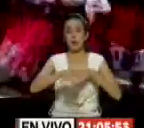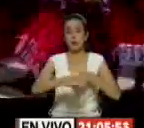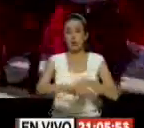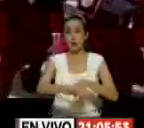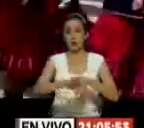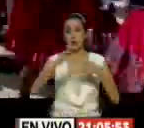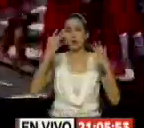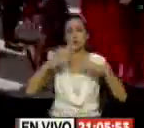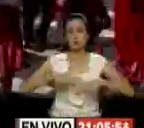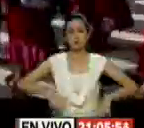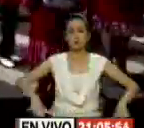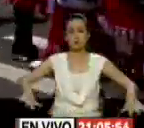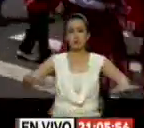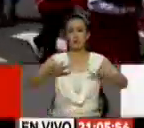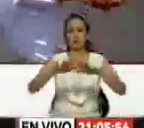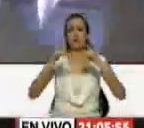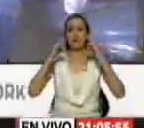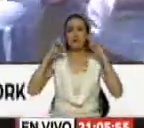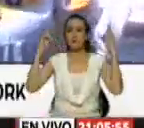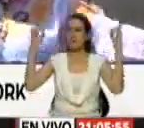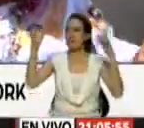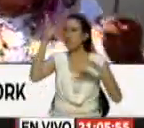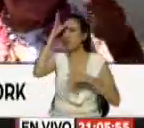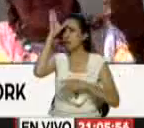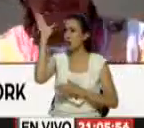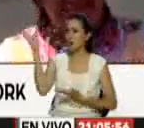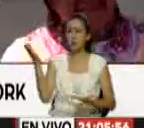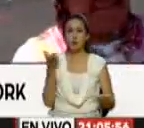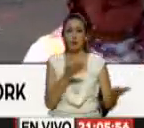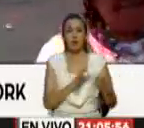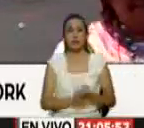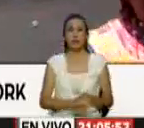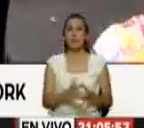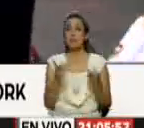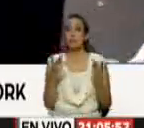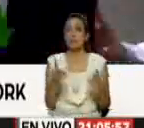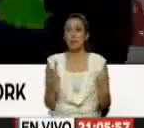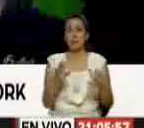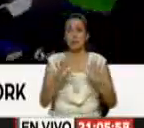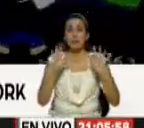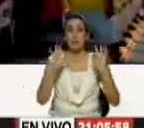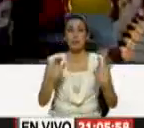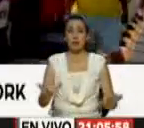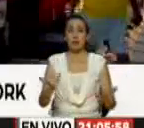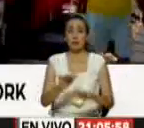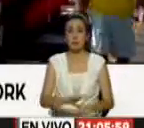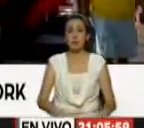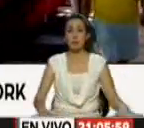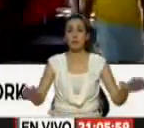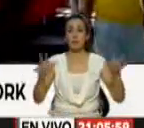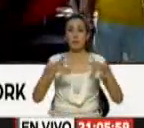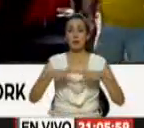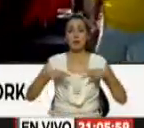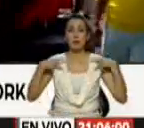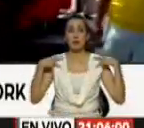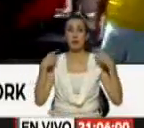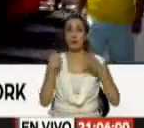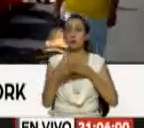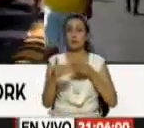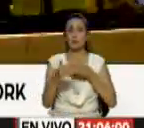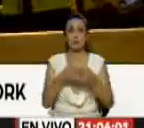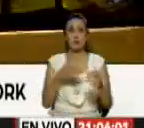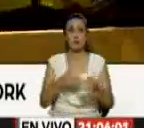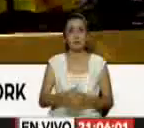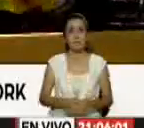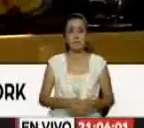para desplegar la gran riqueza cultural de un pueblo ancestral que mantiene sus tradiciones vivas a pesar de su